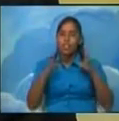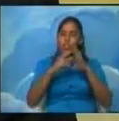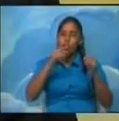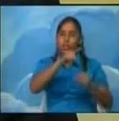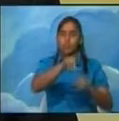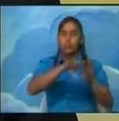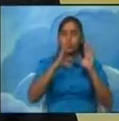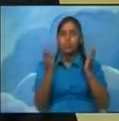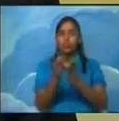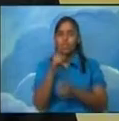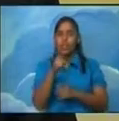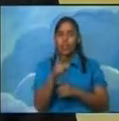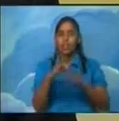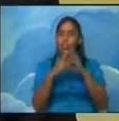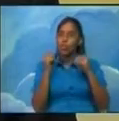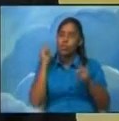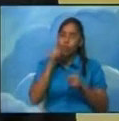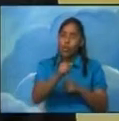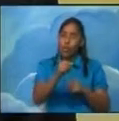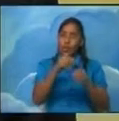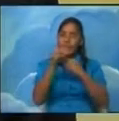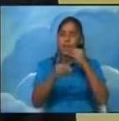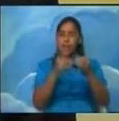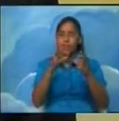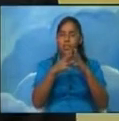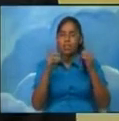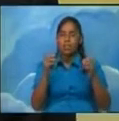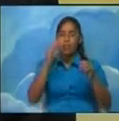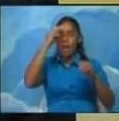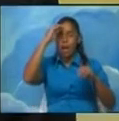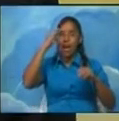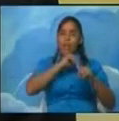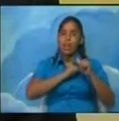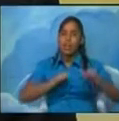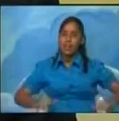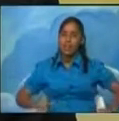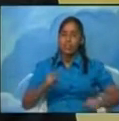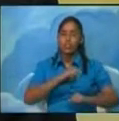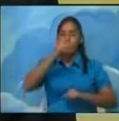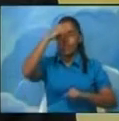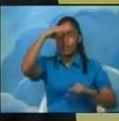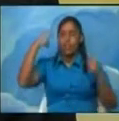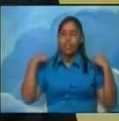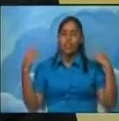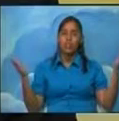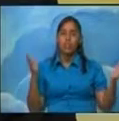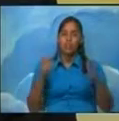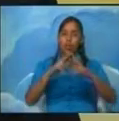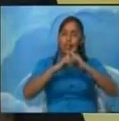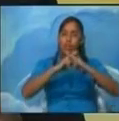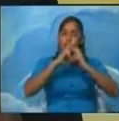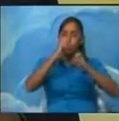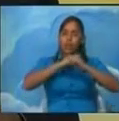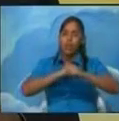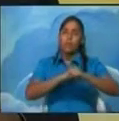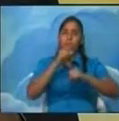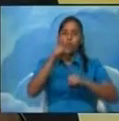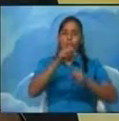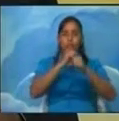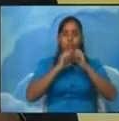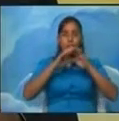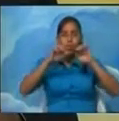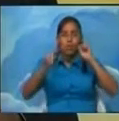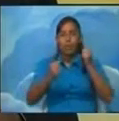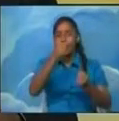tierra, y lo que hizo al ejército de Egipto, a sus caballos y a sus carros,